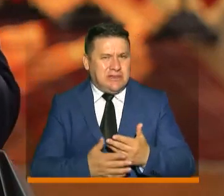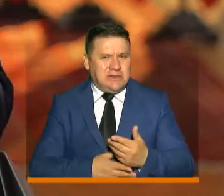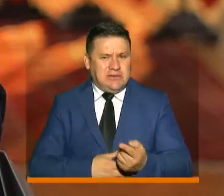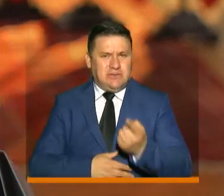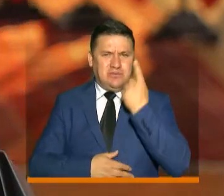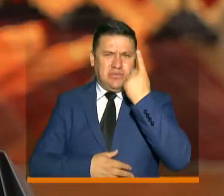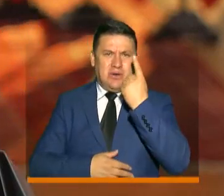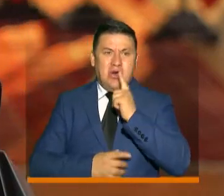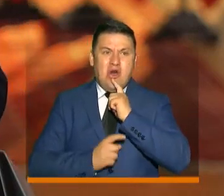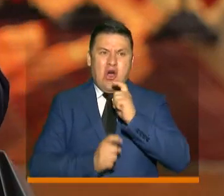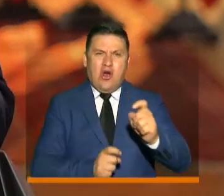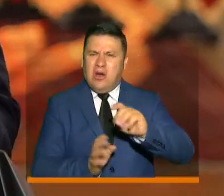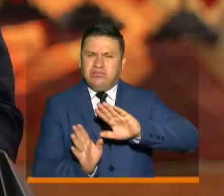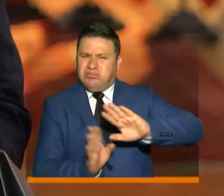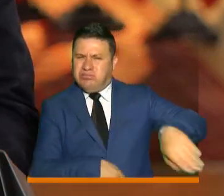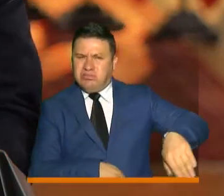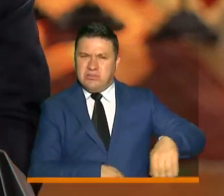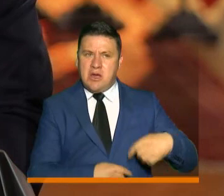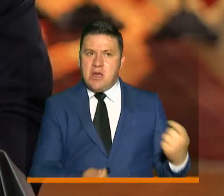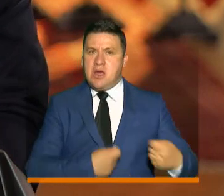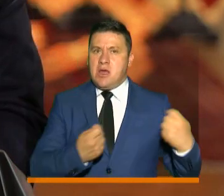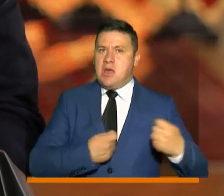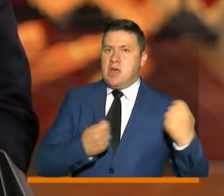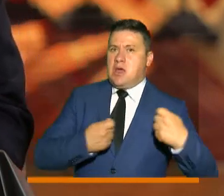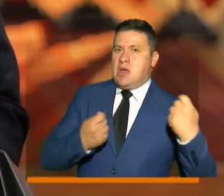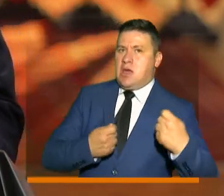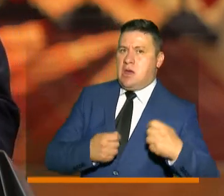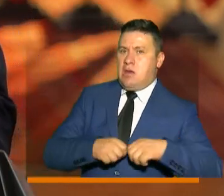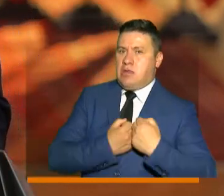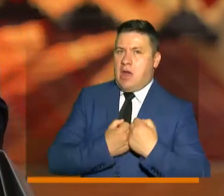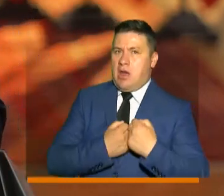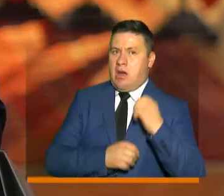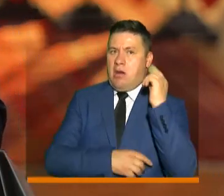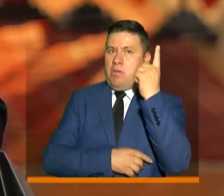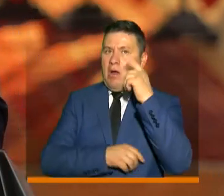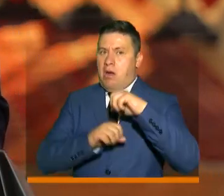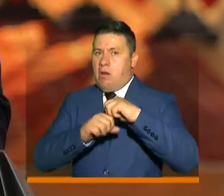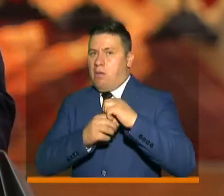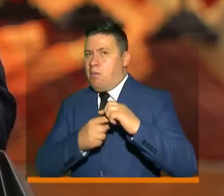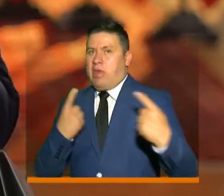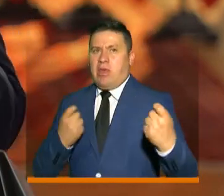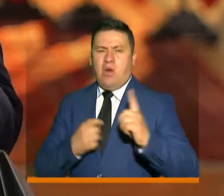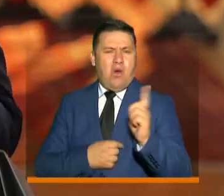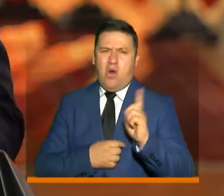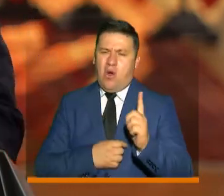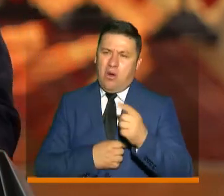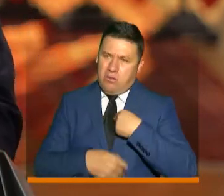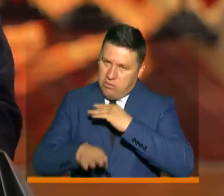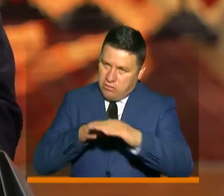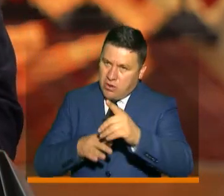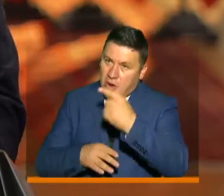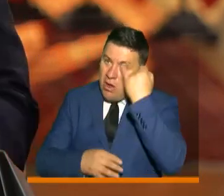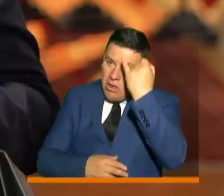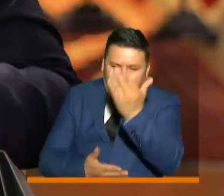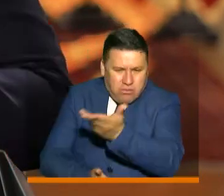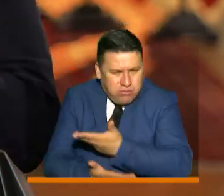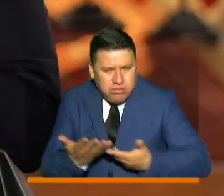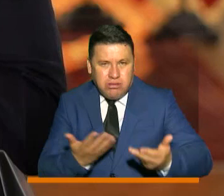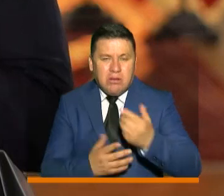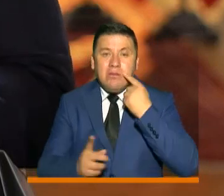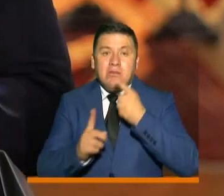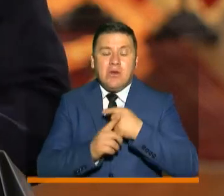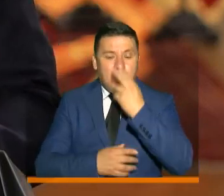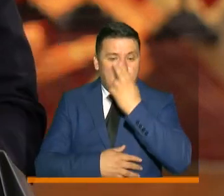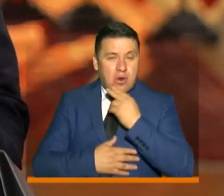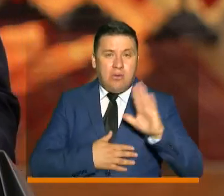la política del odio que promueven los profetas de la fractura nacional nuestro compromiso es el de